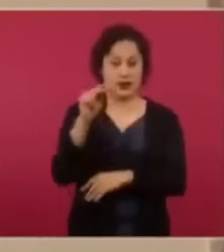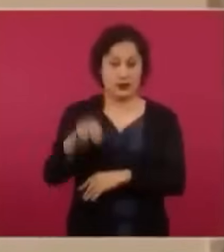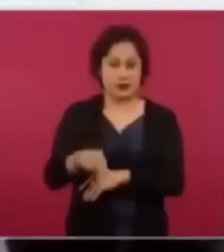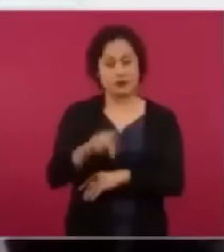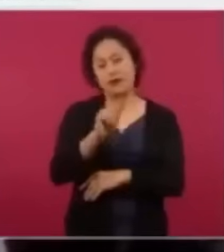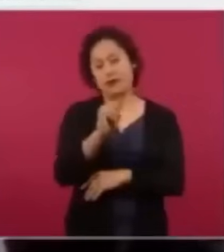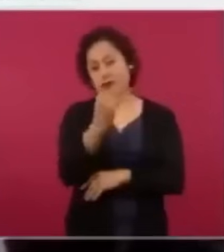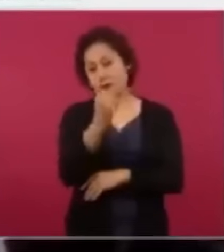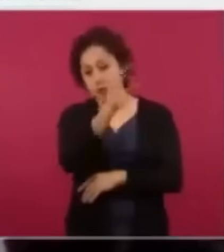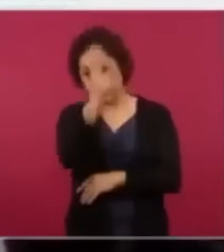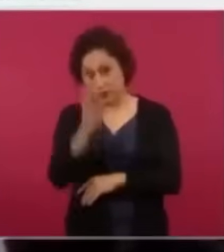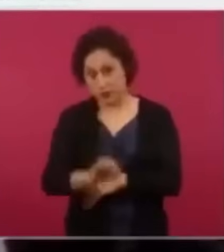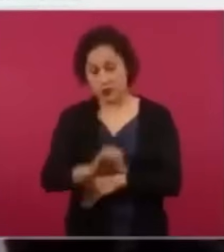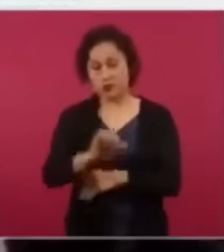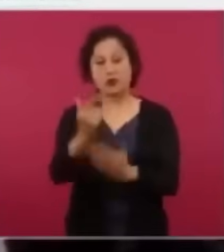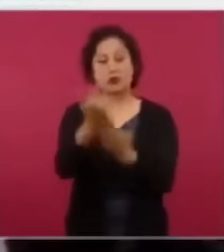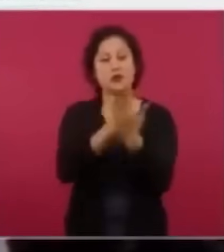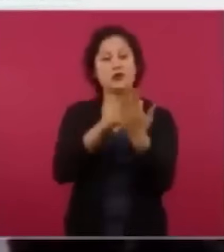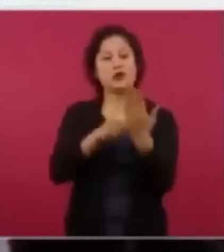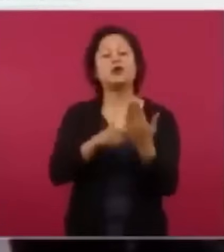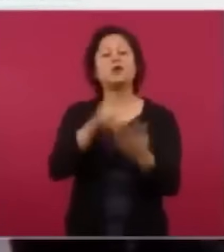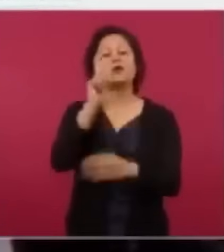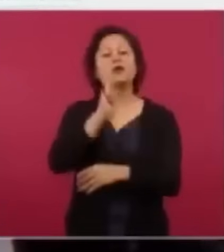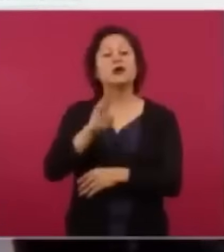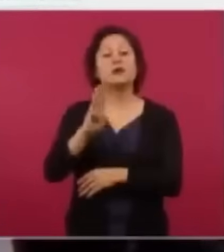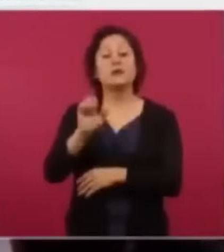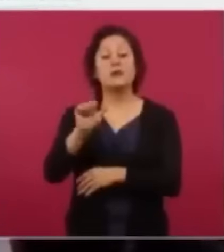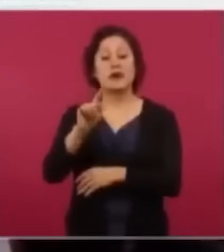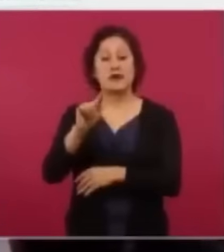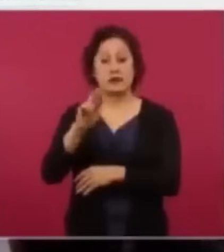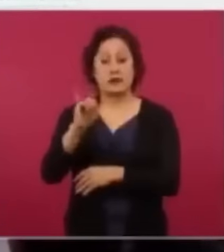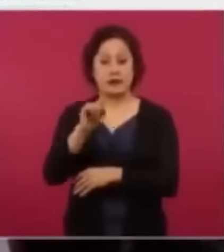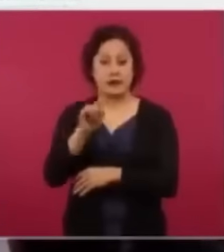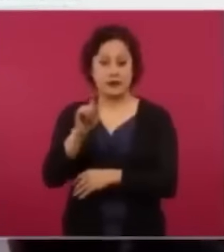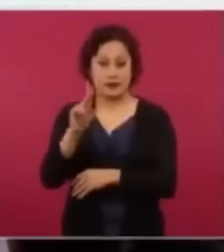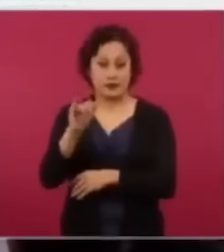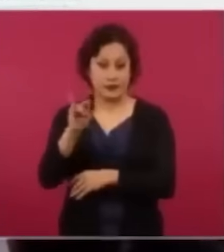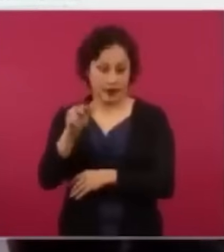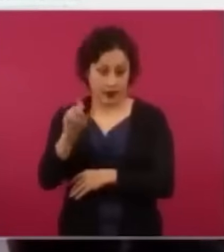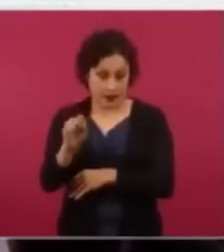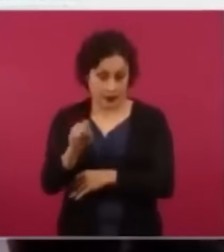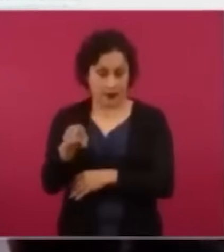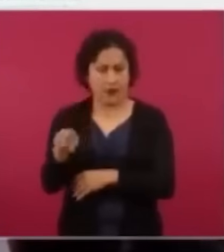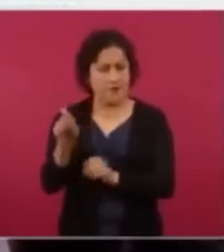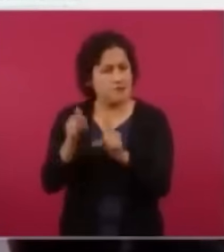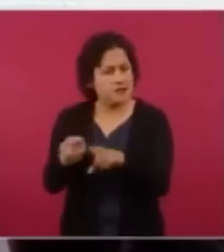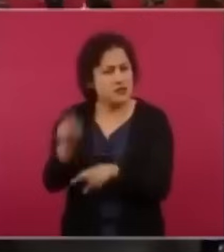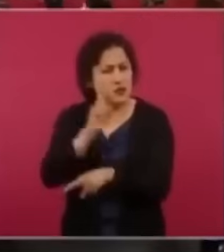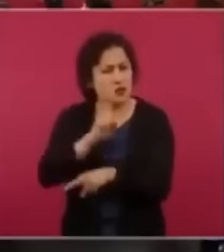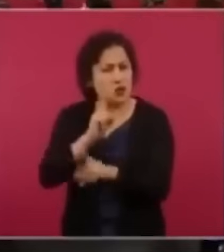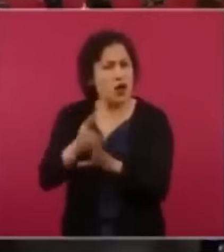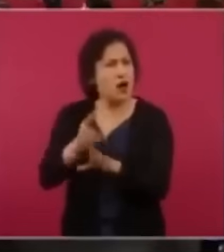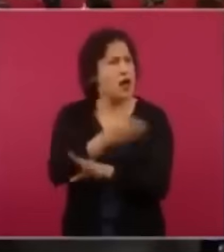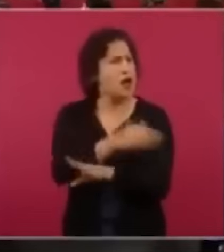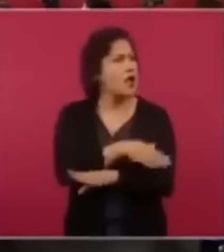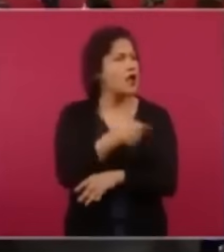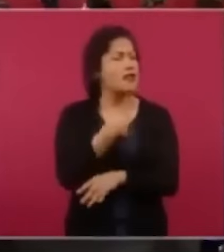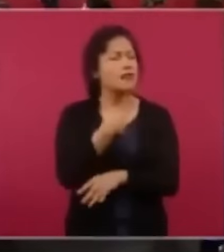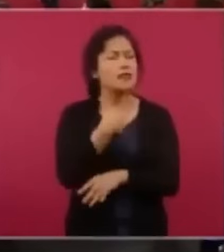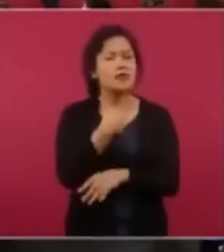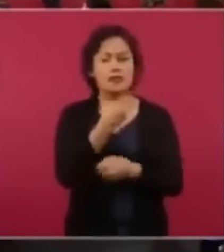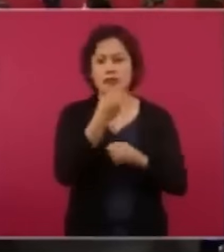Le siguen Beatriz Pajés, la que habló cuando el acto